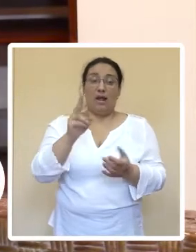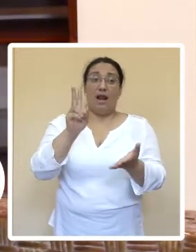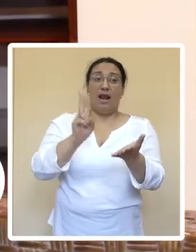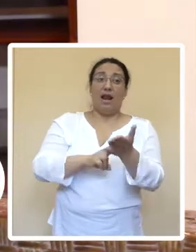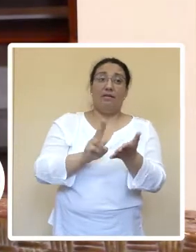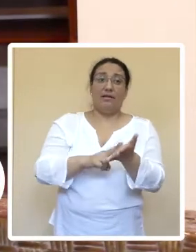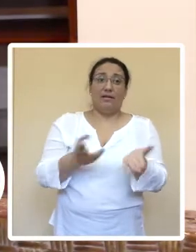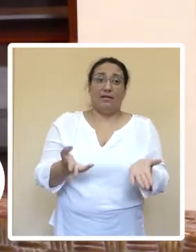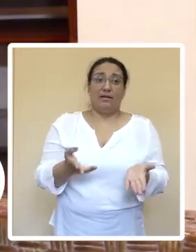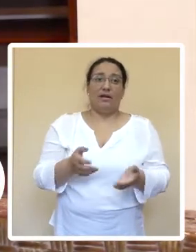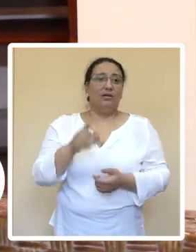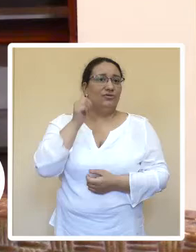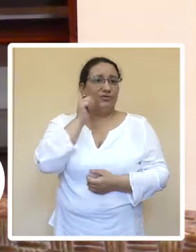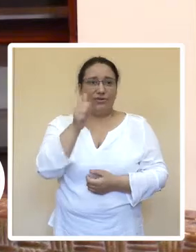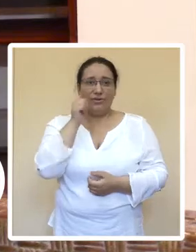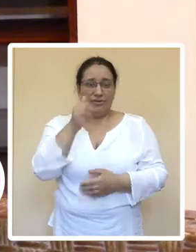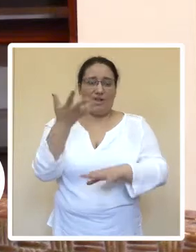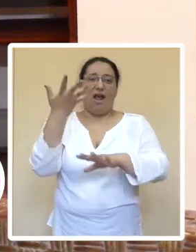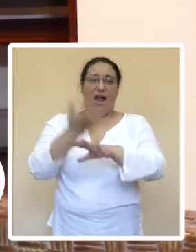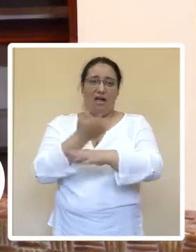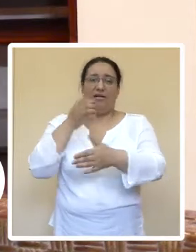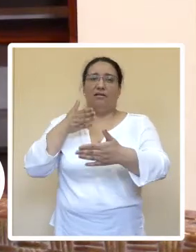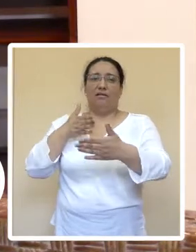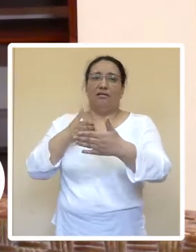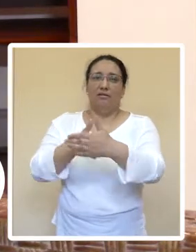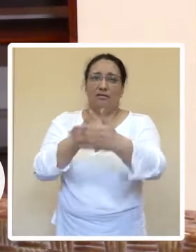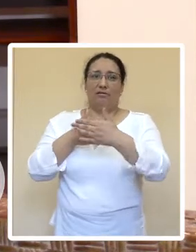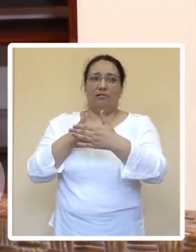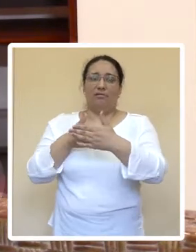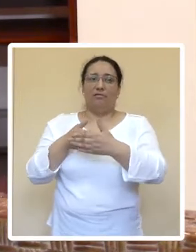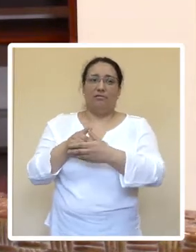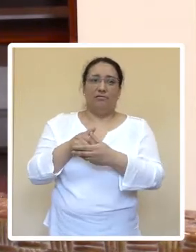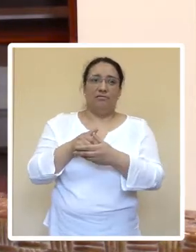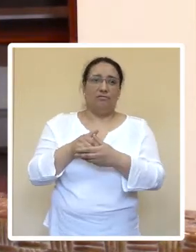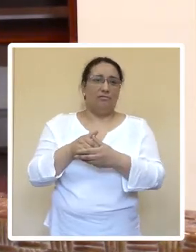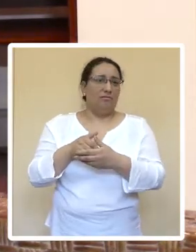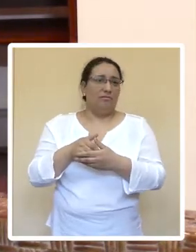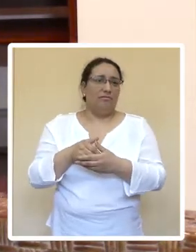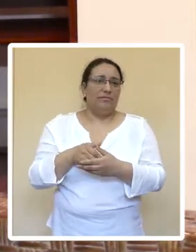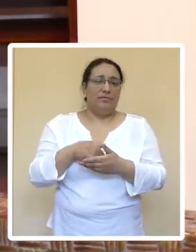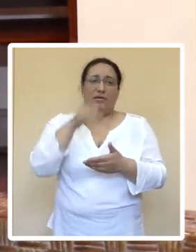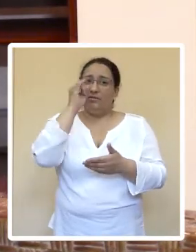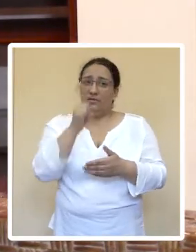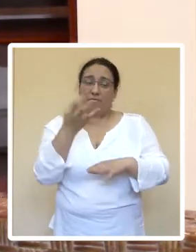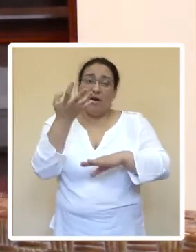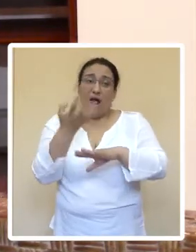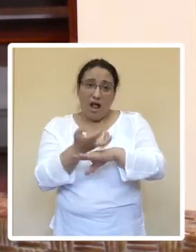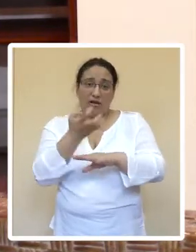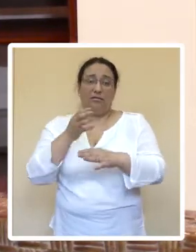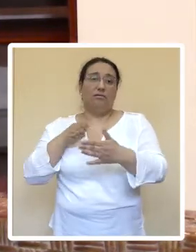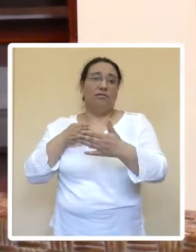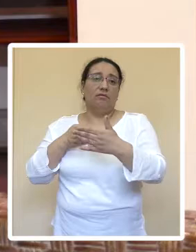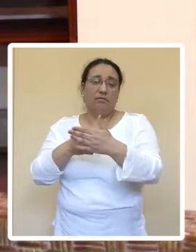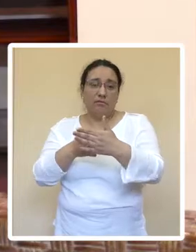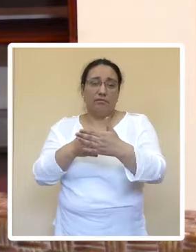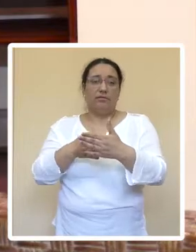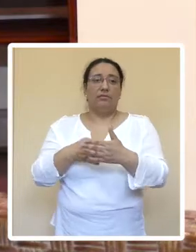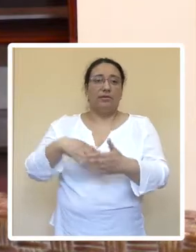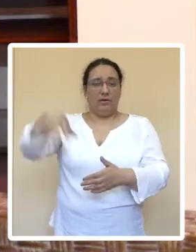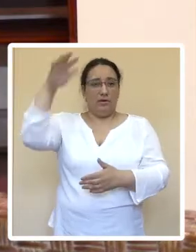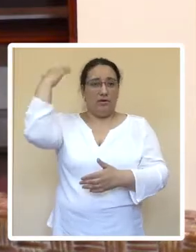no encontramos barrera todos los días. No dejamos de no tener barrera, pero lo importante